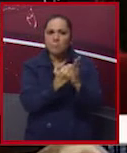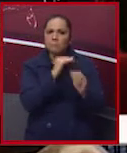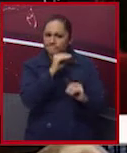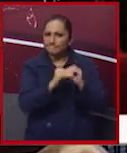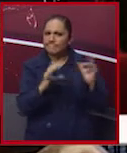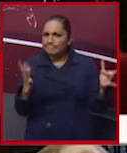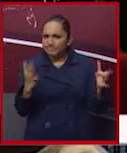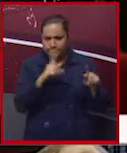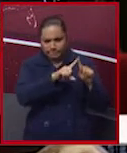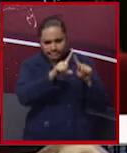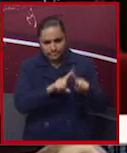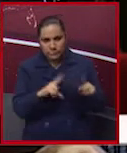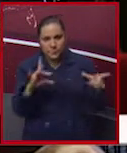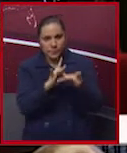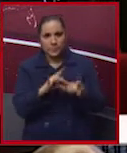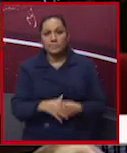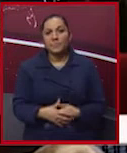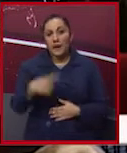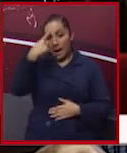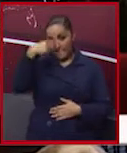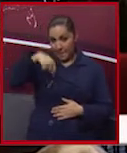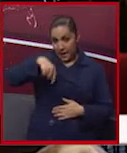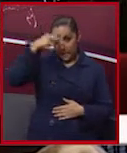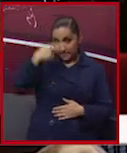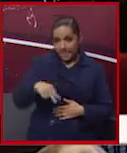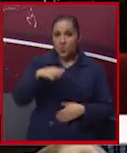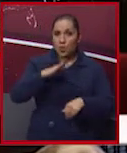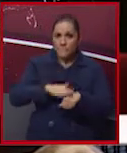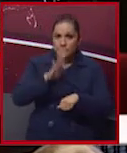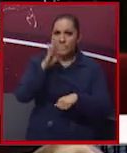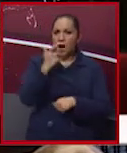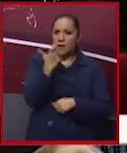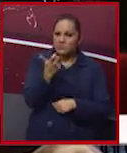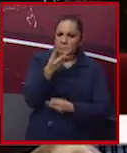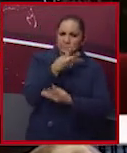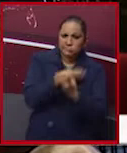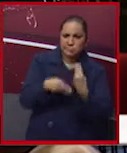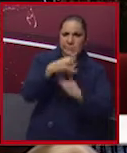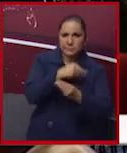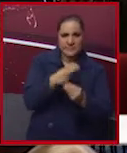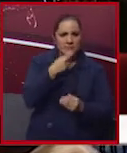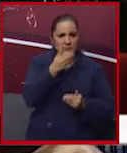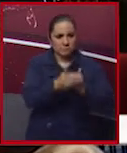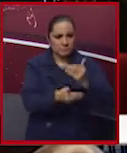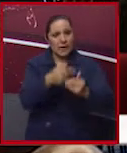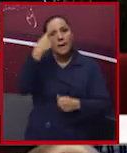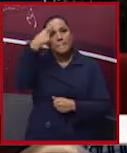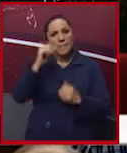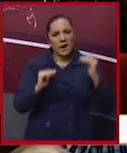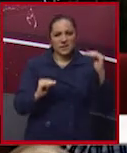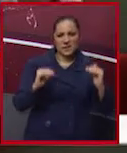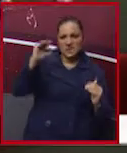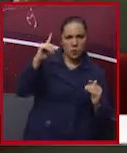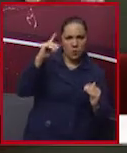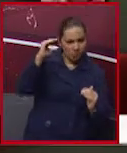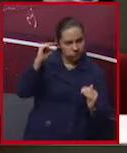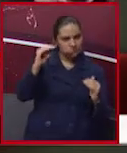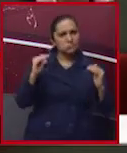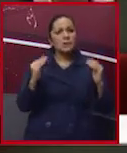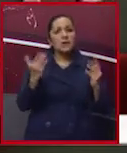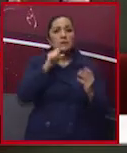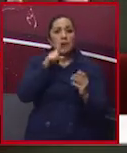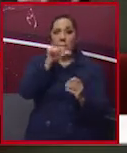Para que en México se pueda generar un mejor desarrollo económico que permita combatir la desigualdad y la concentración de la riqueza, se